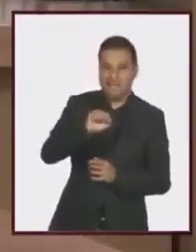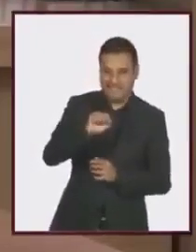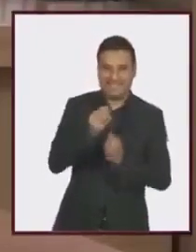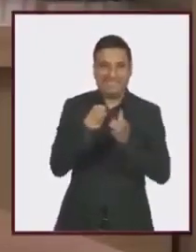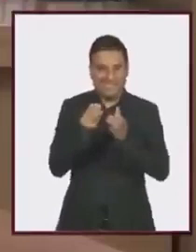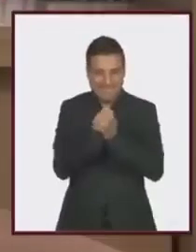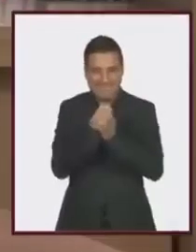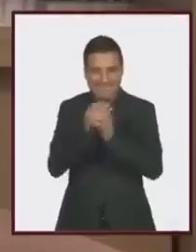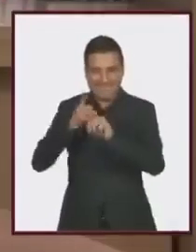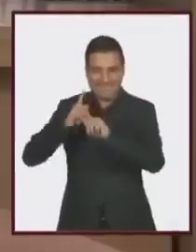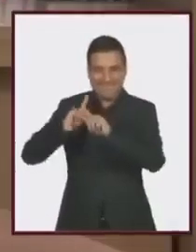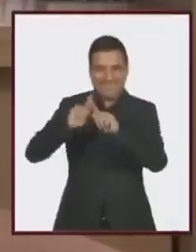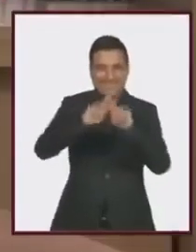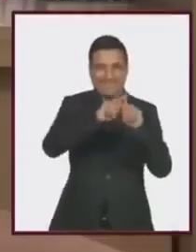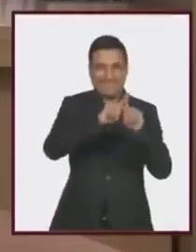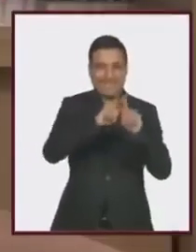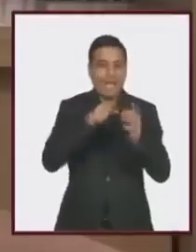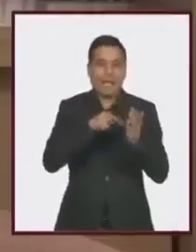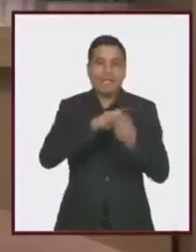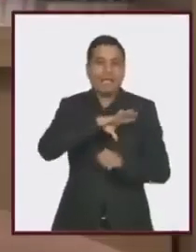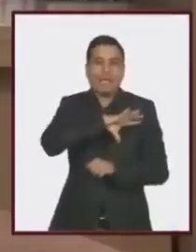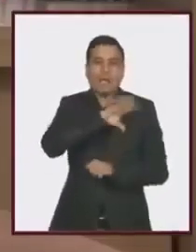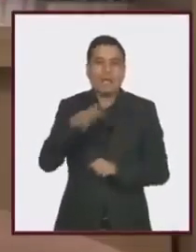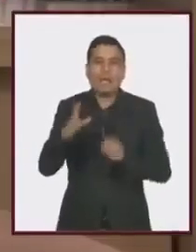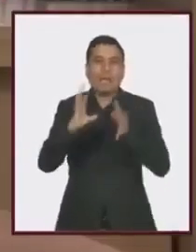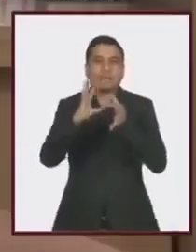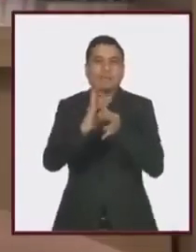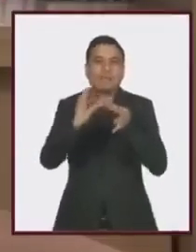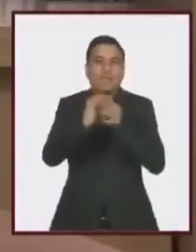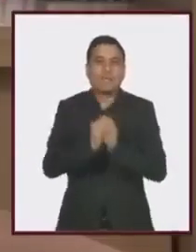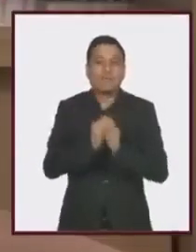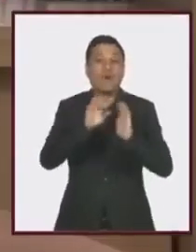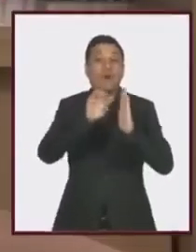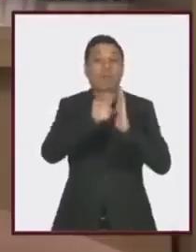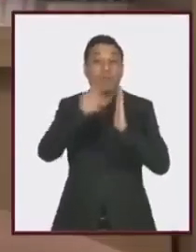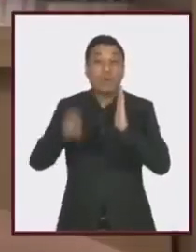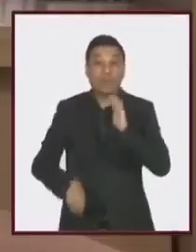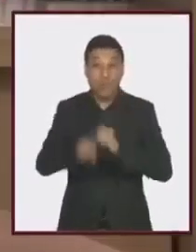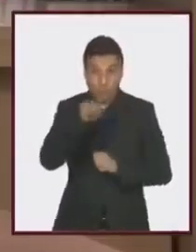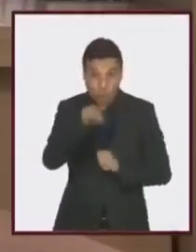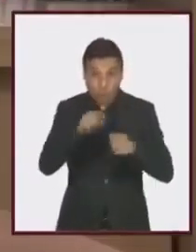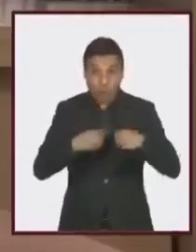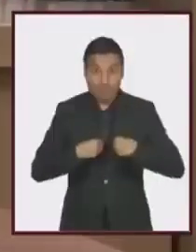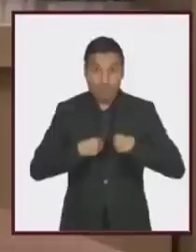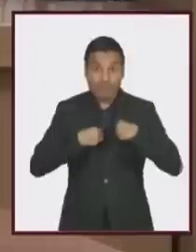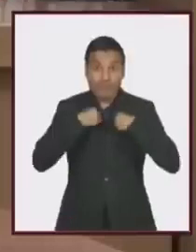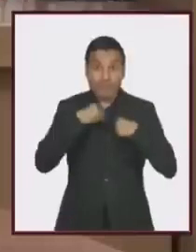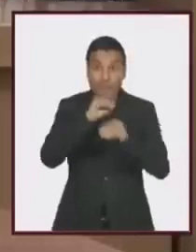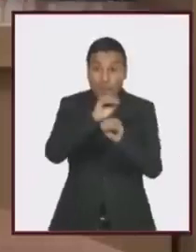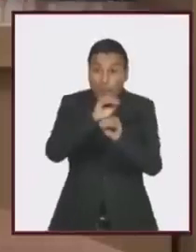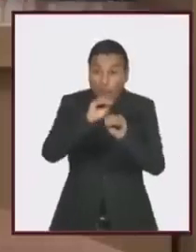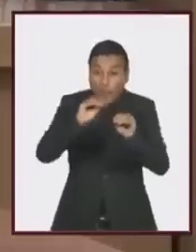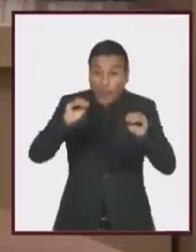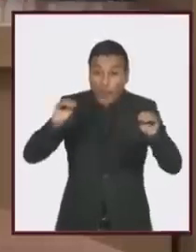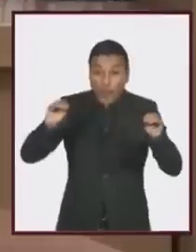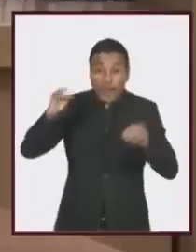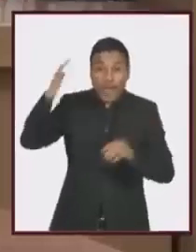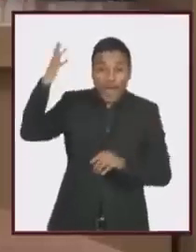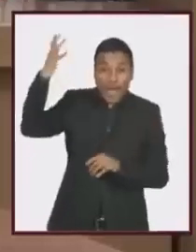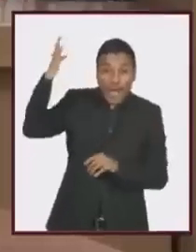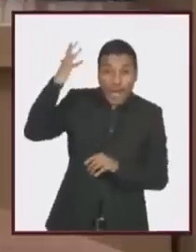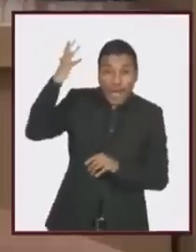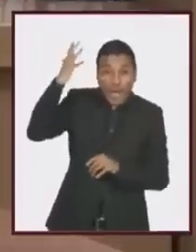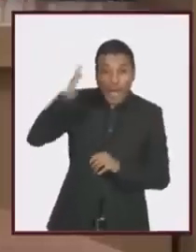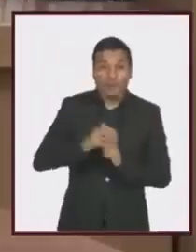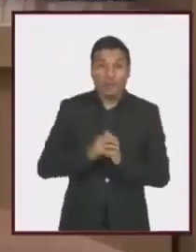en un momento, si están ustedes ubicados en una comunidad desértica, pues tendrán que contextualizar, es decir, sí